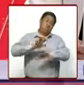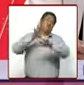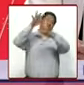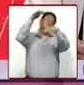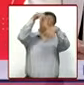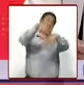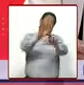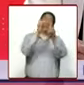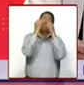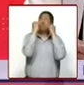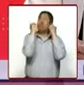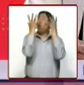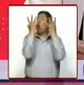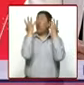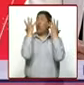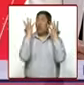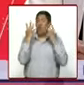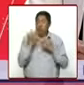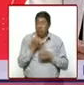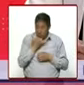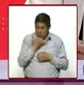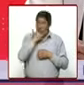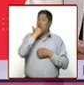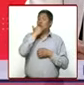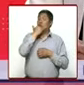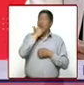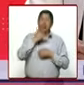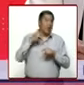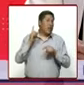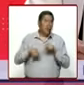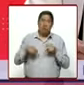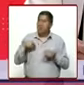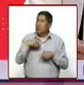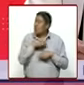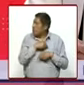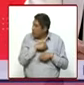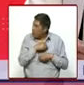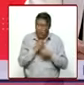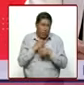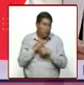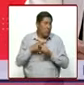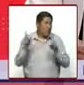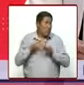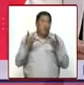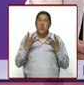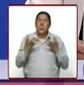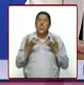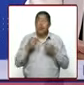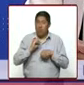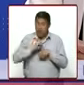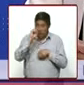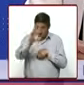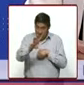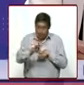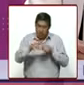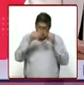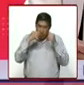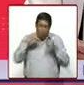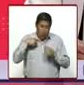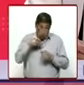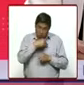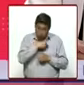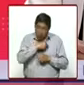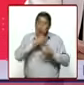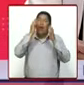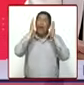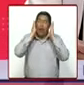error, sino que nos pilló. Ante eso ya no podemos hacer mucho, pero simplemente quiero decirle que estamos atentos y por eso